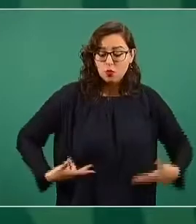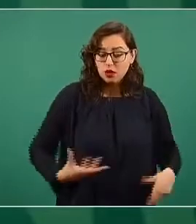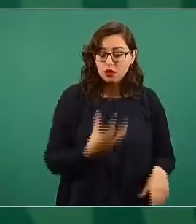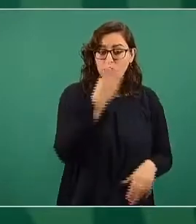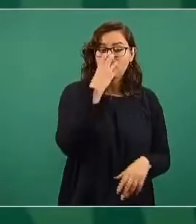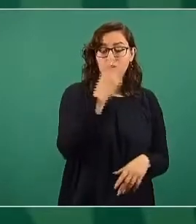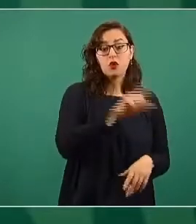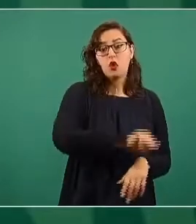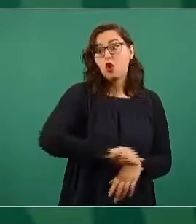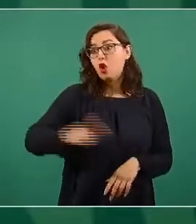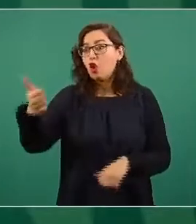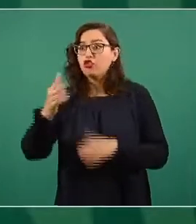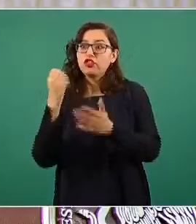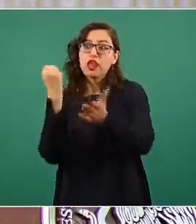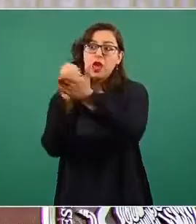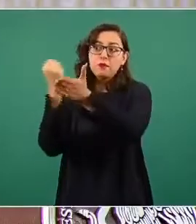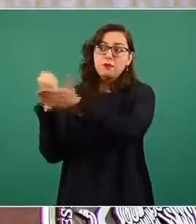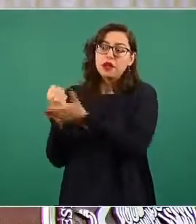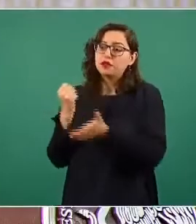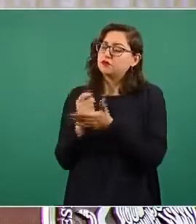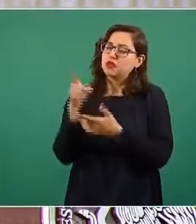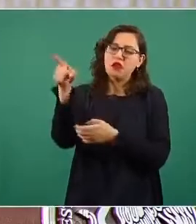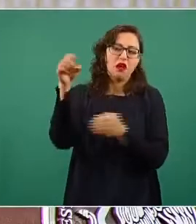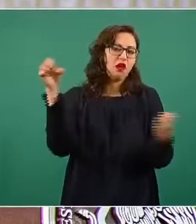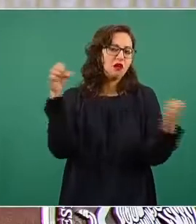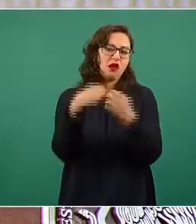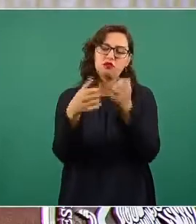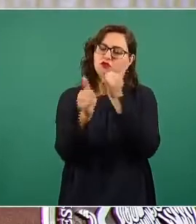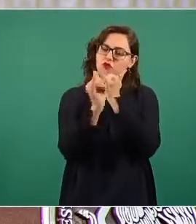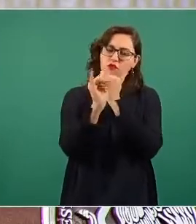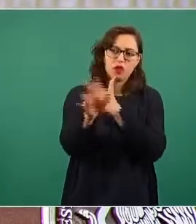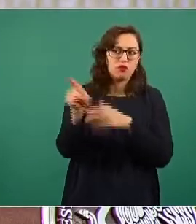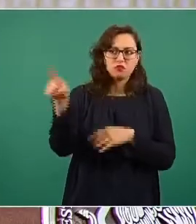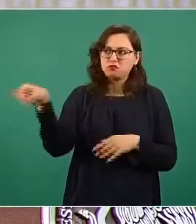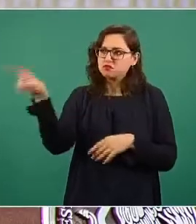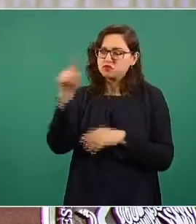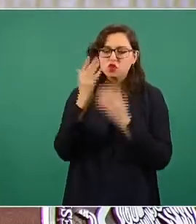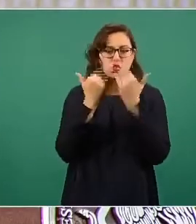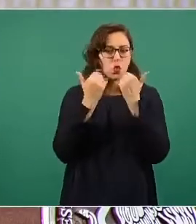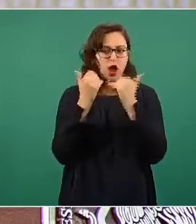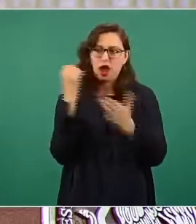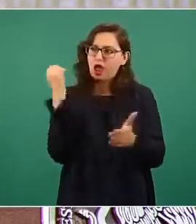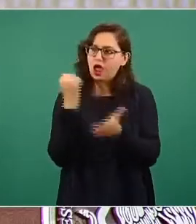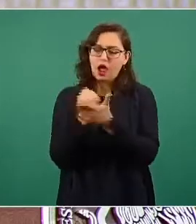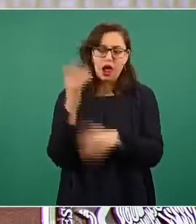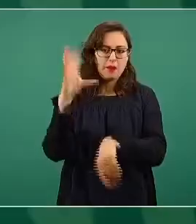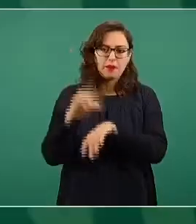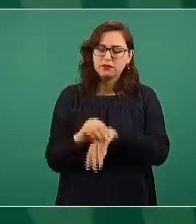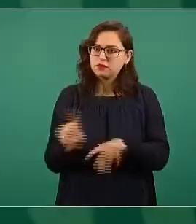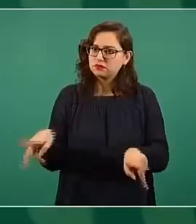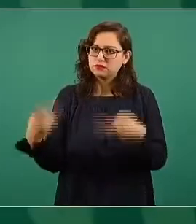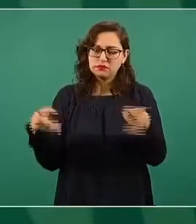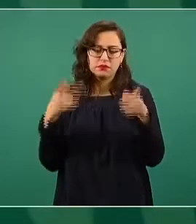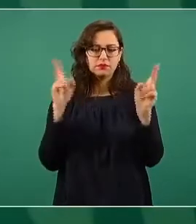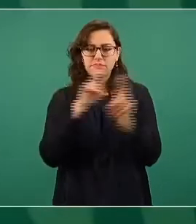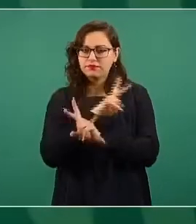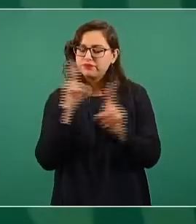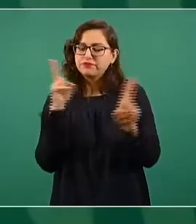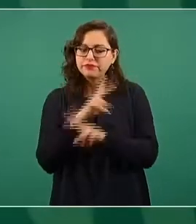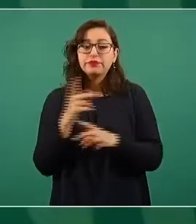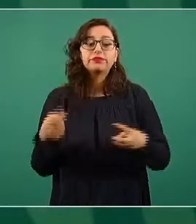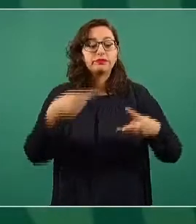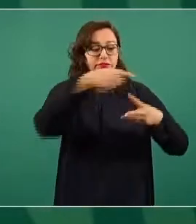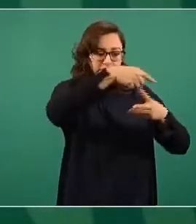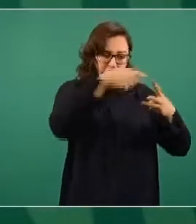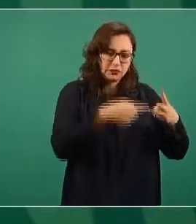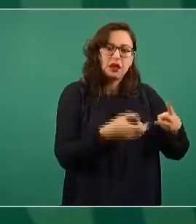dejarse engañar en las páginas de internet o de Facebook, mejor acudan directamente. Estos son los números de las 3